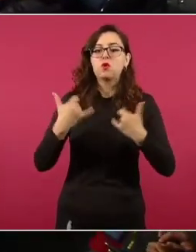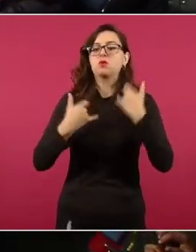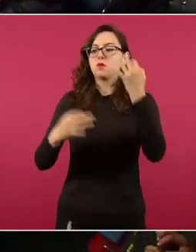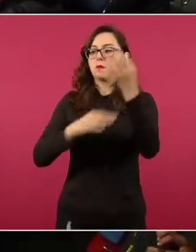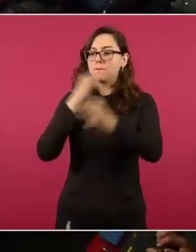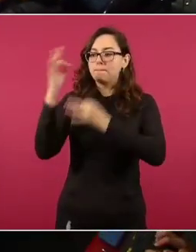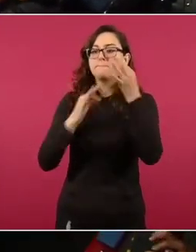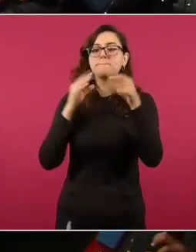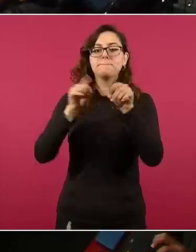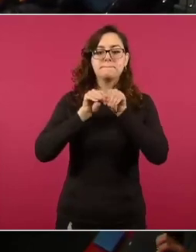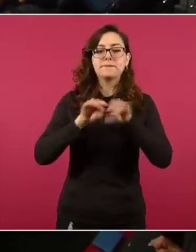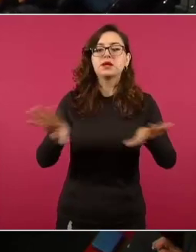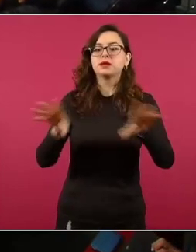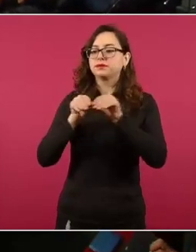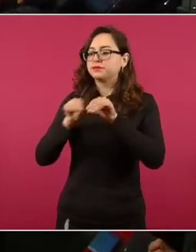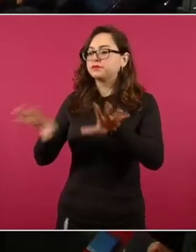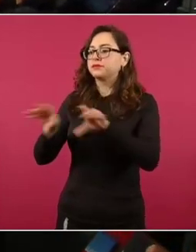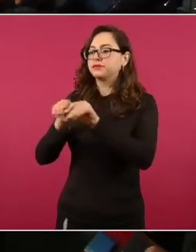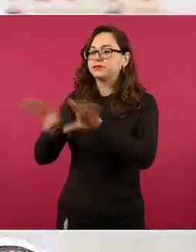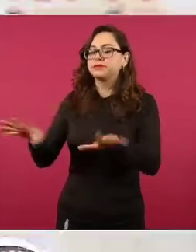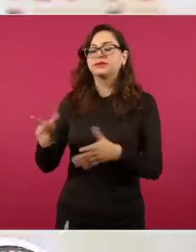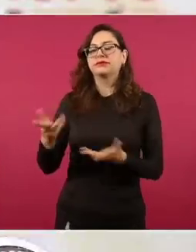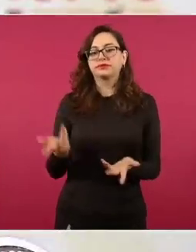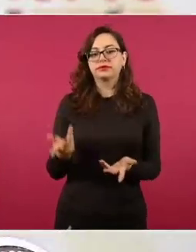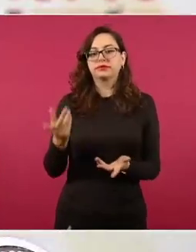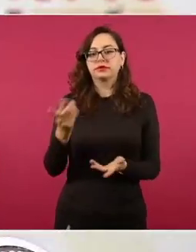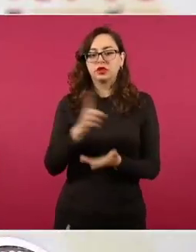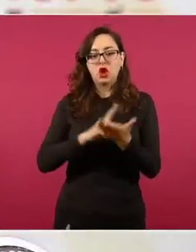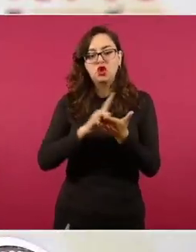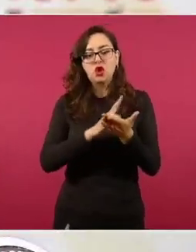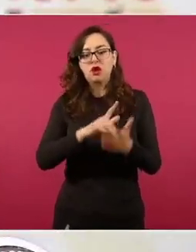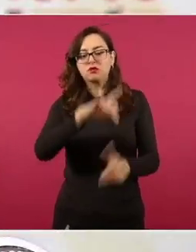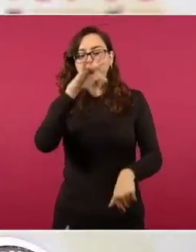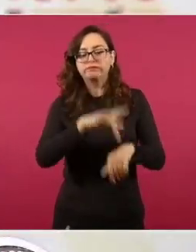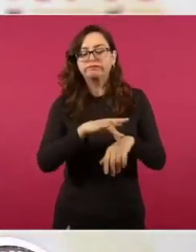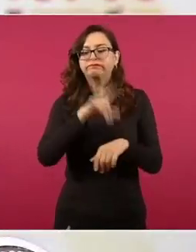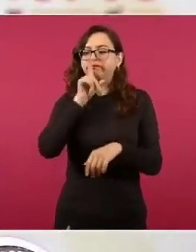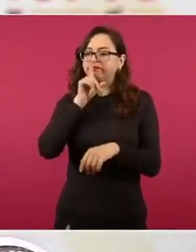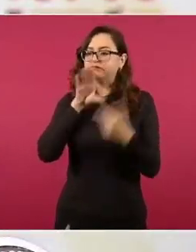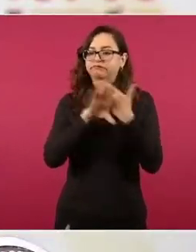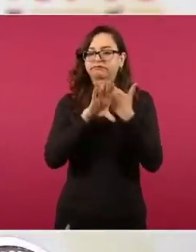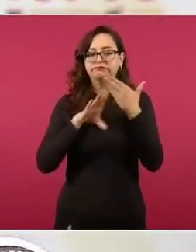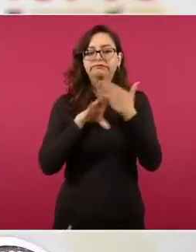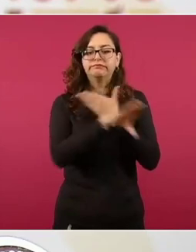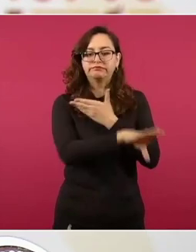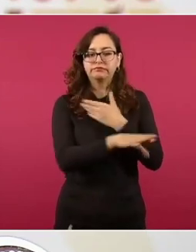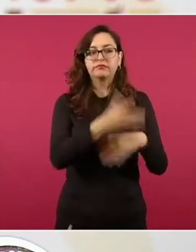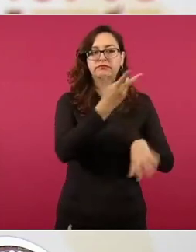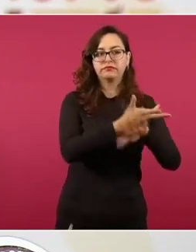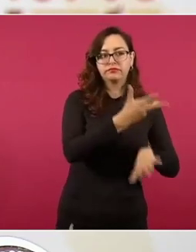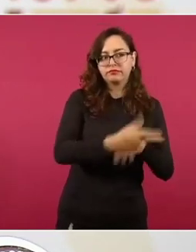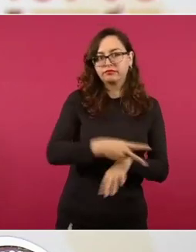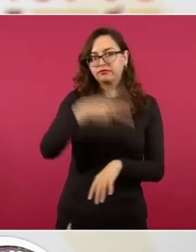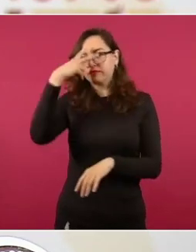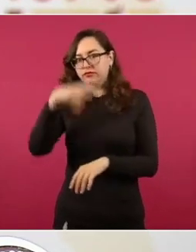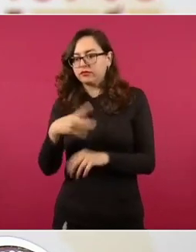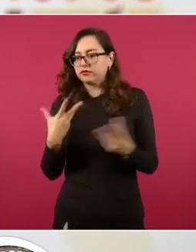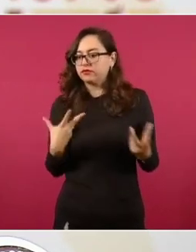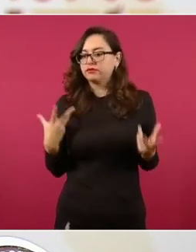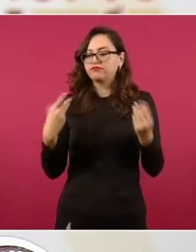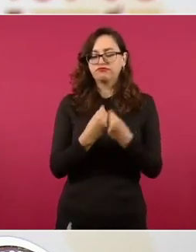para que no se extienda el consumo de drogas, especialmente el fentanilo. Lo vamos a hacer juntos. Y